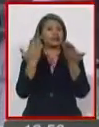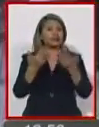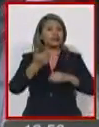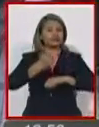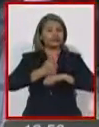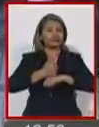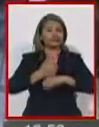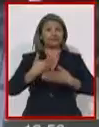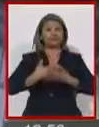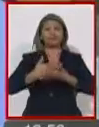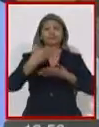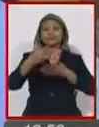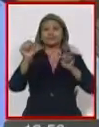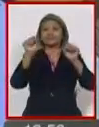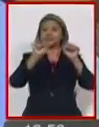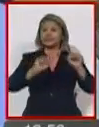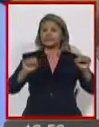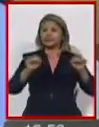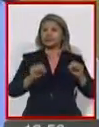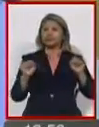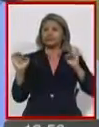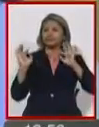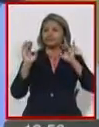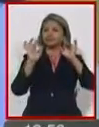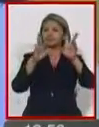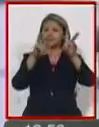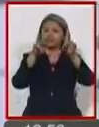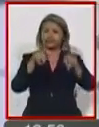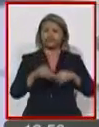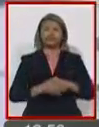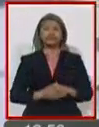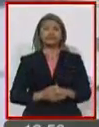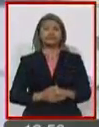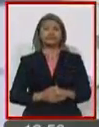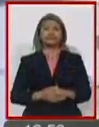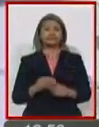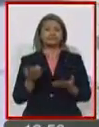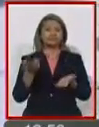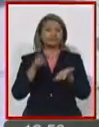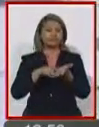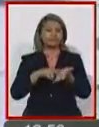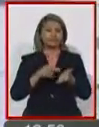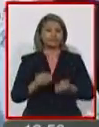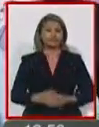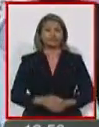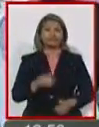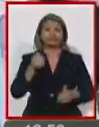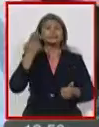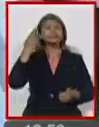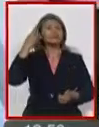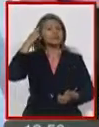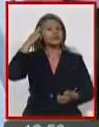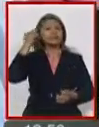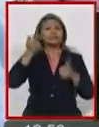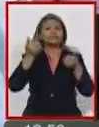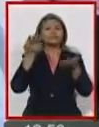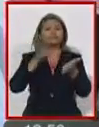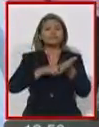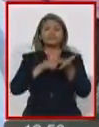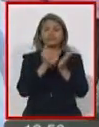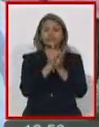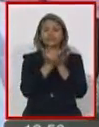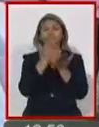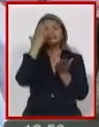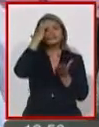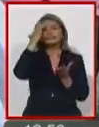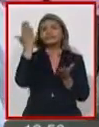estarán allí hasta el día sábado. Hoy se vio gran concurrencia de personas que estaban yendo a firmar. ¿Qué motivo va a firmar el libro? Voy a firmar el